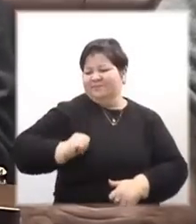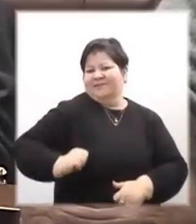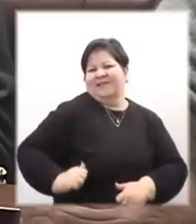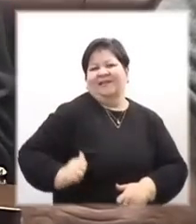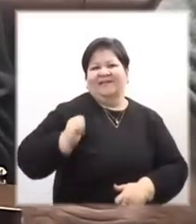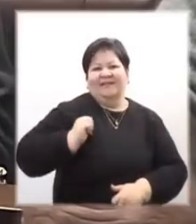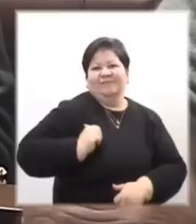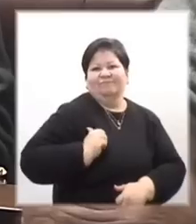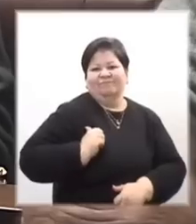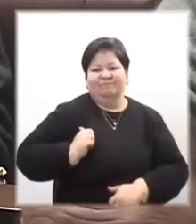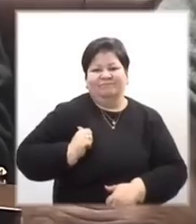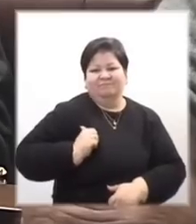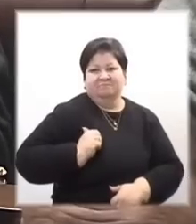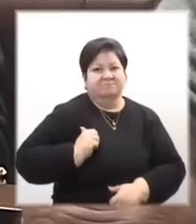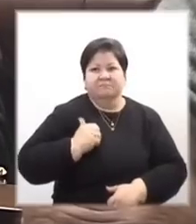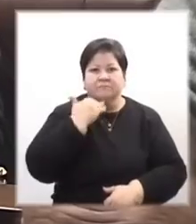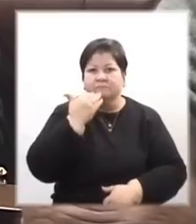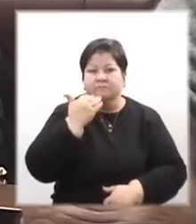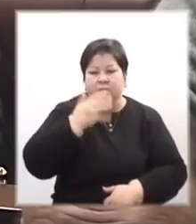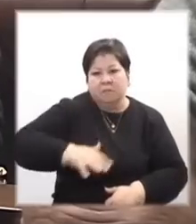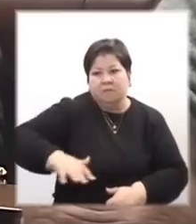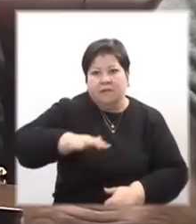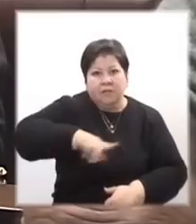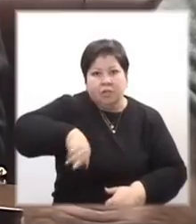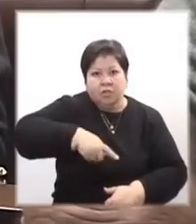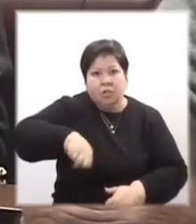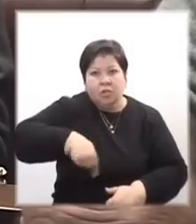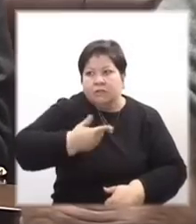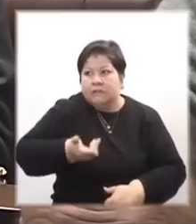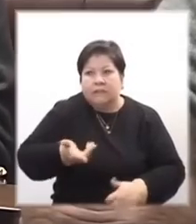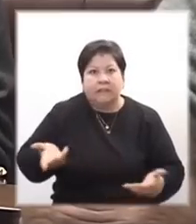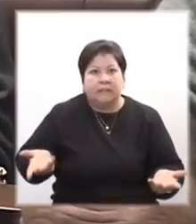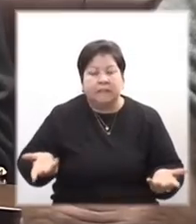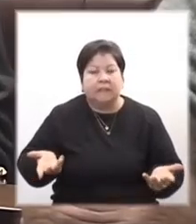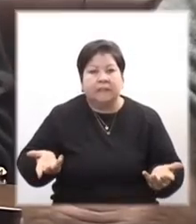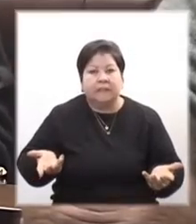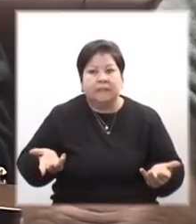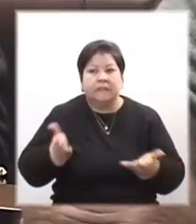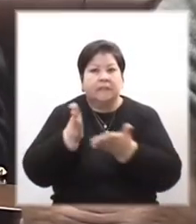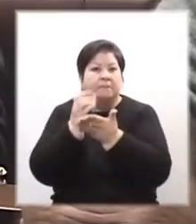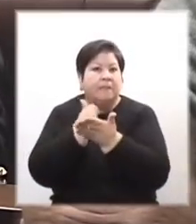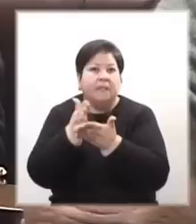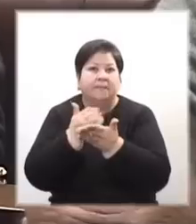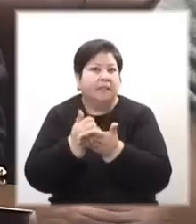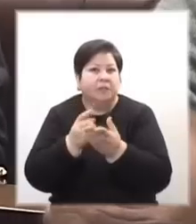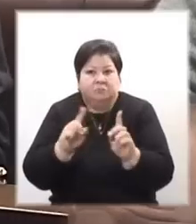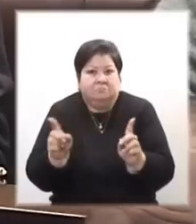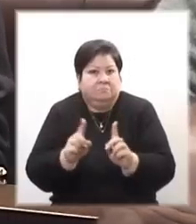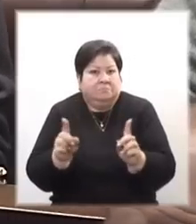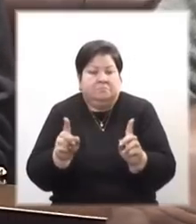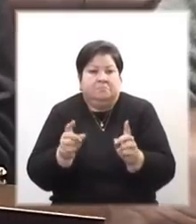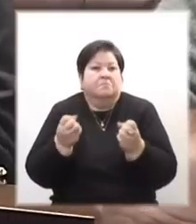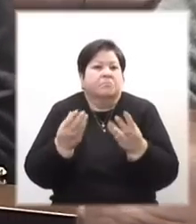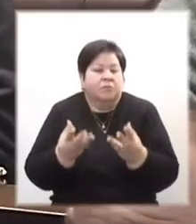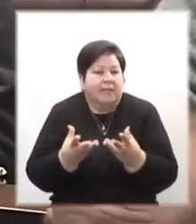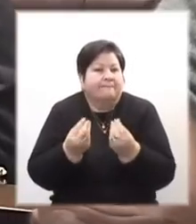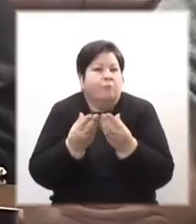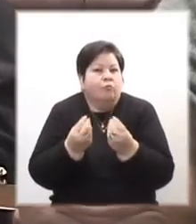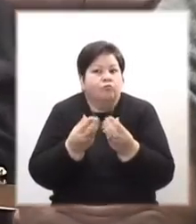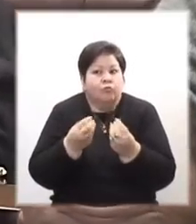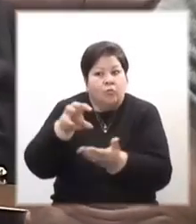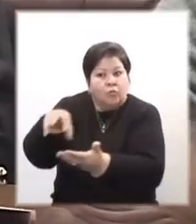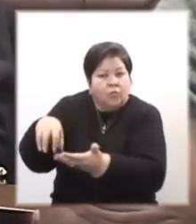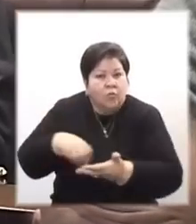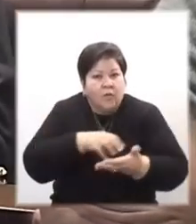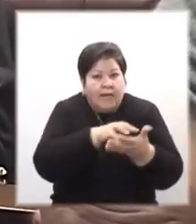Nosotros no sabemos en qué departamento y en qué barrio volvieron las carteras, porque en muchos territorios de nuestro país, también lo vamos a